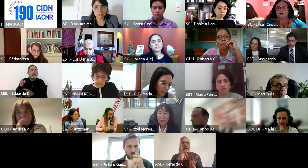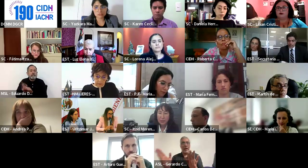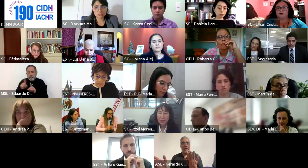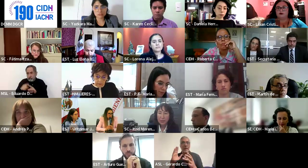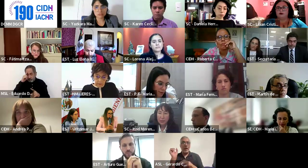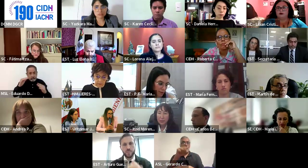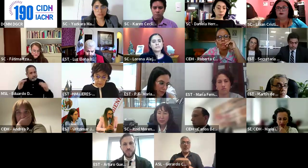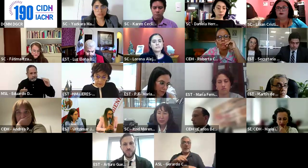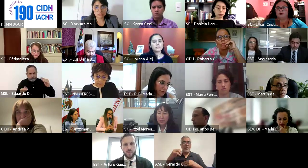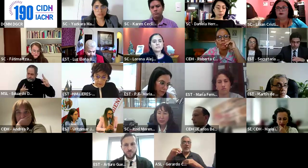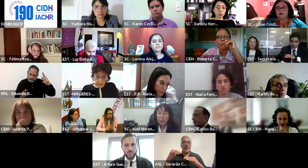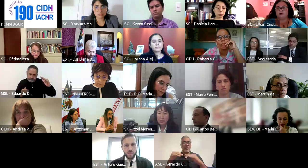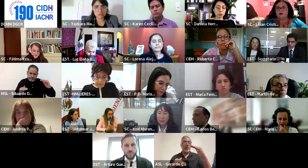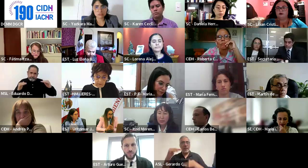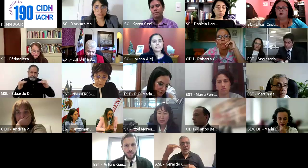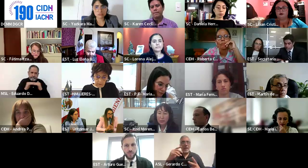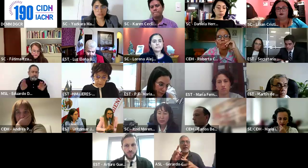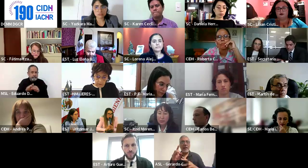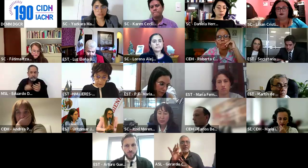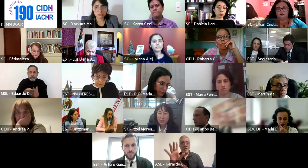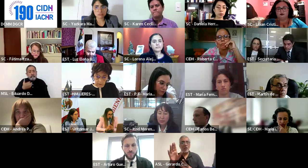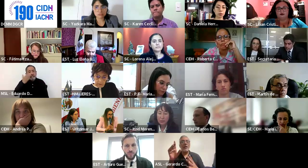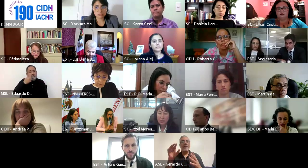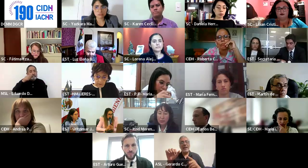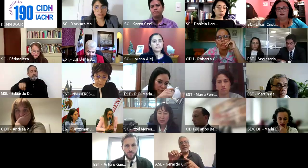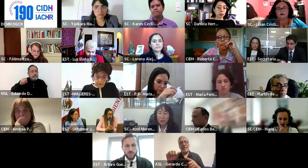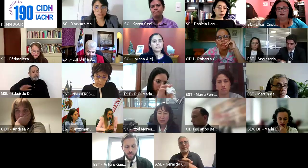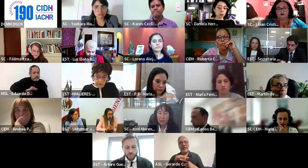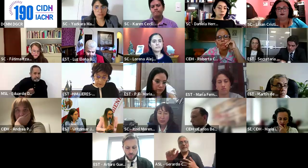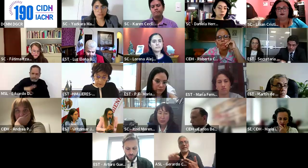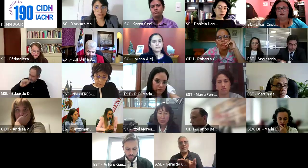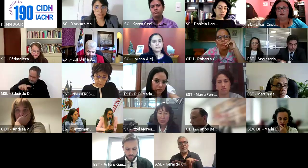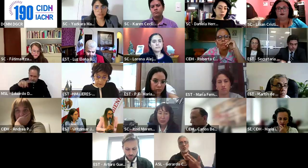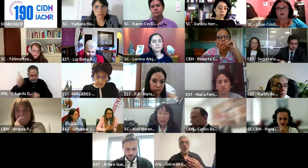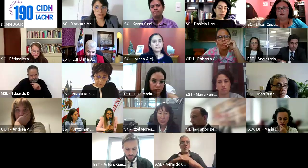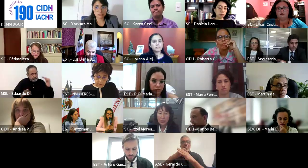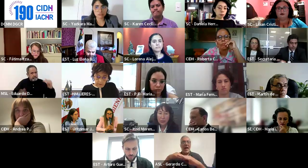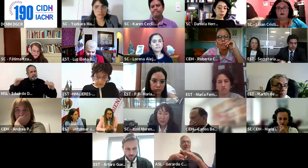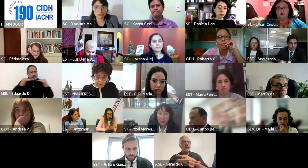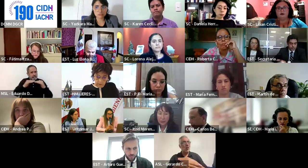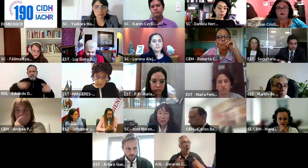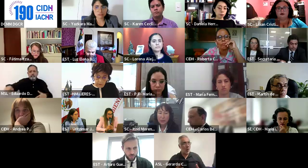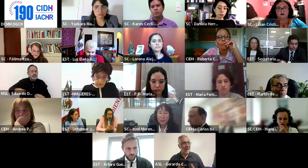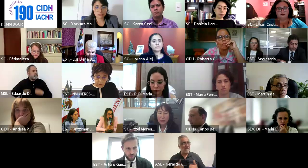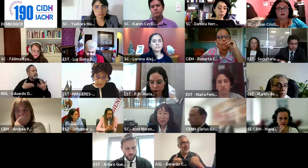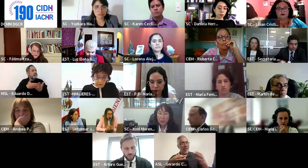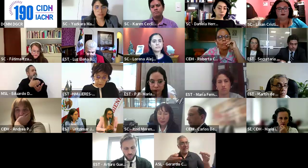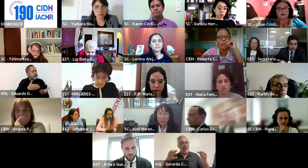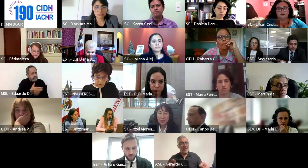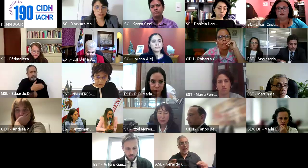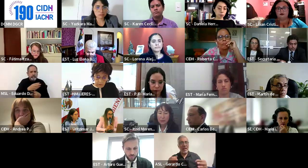a las desigualdades estructurales y la eliminación de prácticas discriminatorias que obstaculizan el acceso a una vida digna.